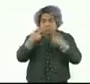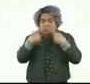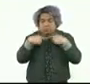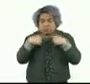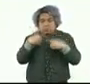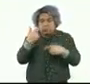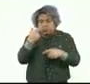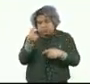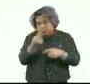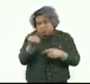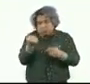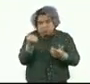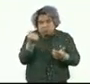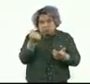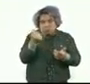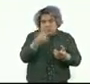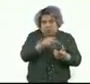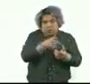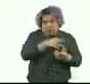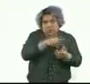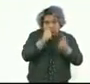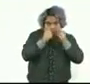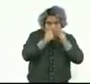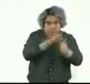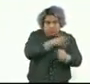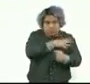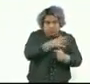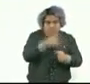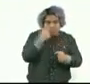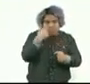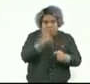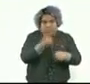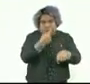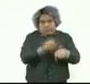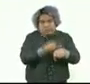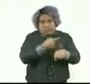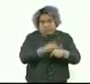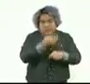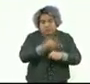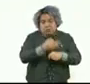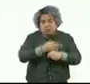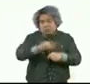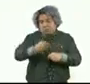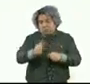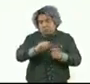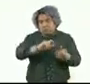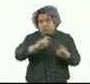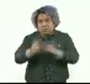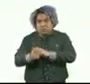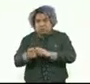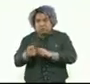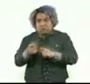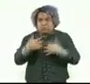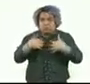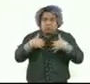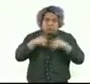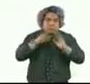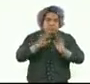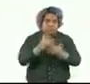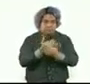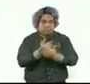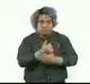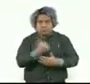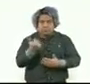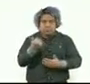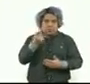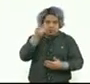tengan que pasar a terapia intensiva porque se está agravando la salud de quienes están en... Para datos clínicos de tipo le pasaré la palabra a doctora Aliva, pero